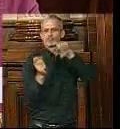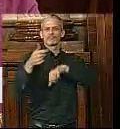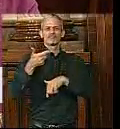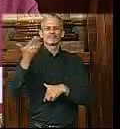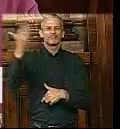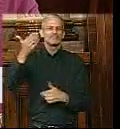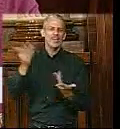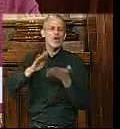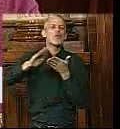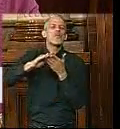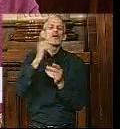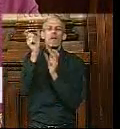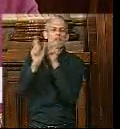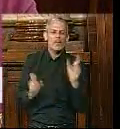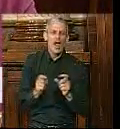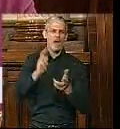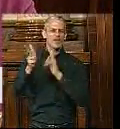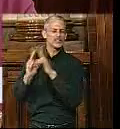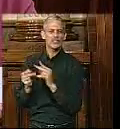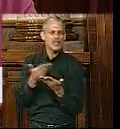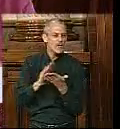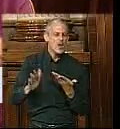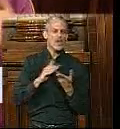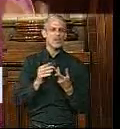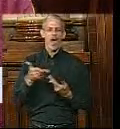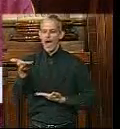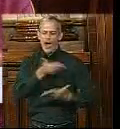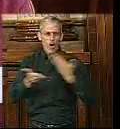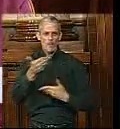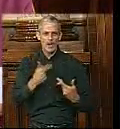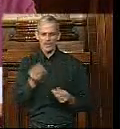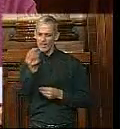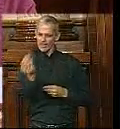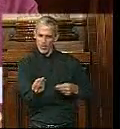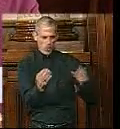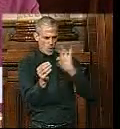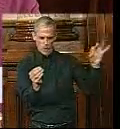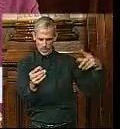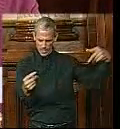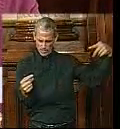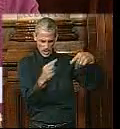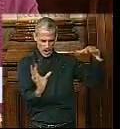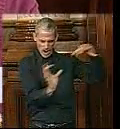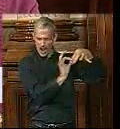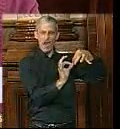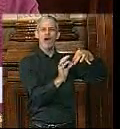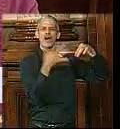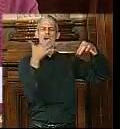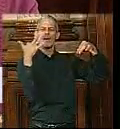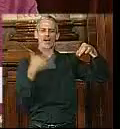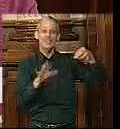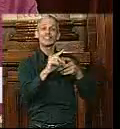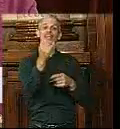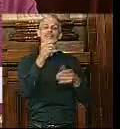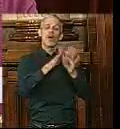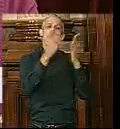riqueza de nuevo vocabulario, riqueza de compartir entre ilustraciones y textos. Y los videolibros dan todo